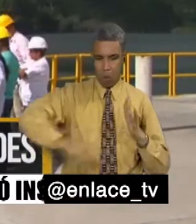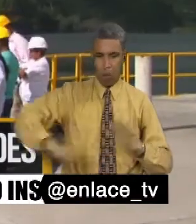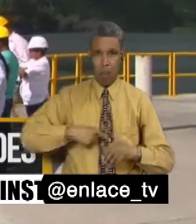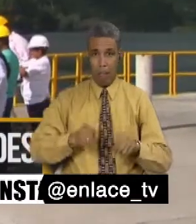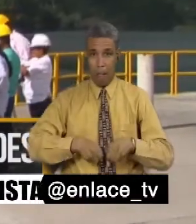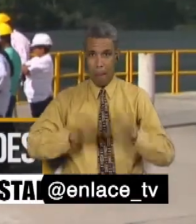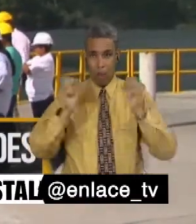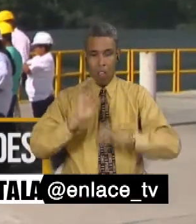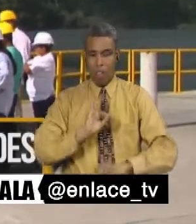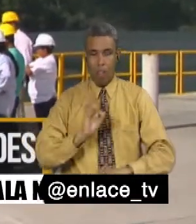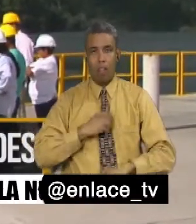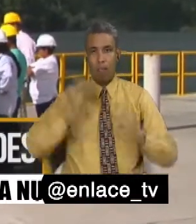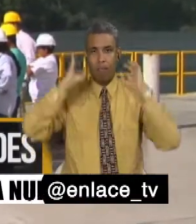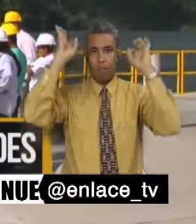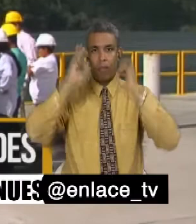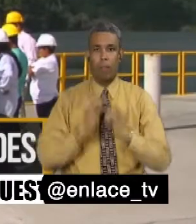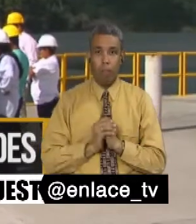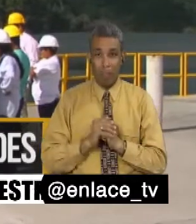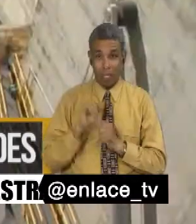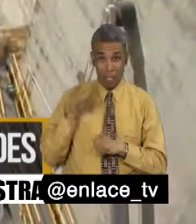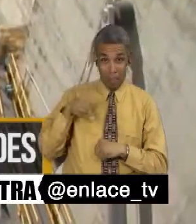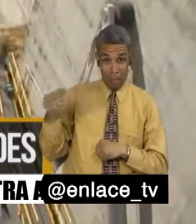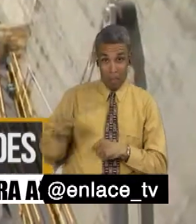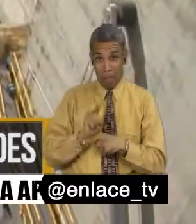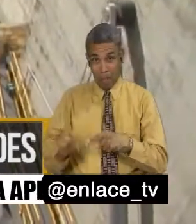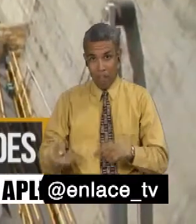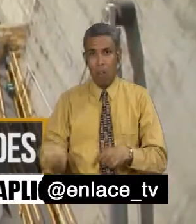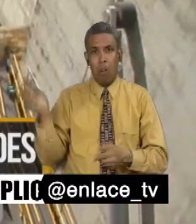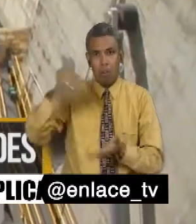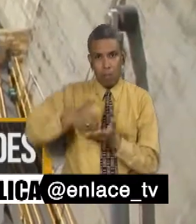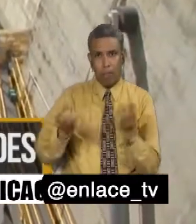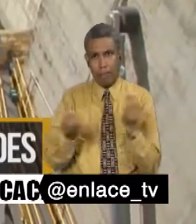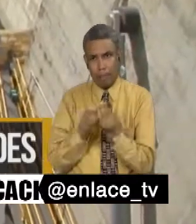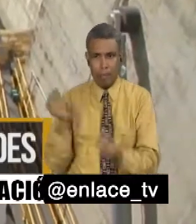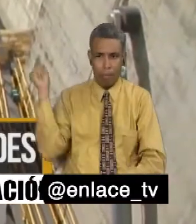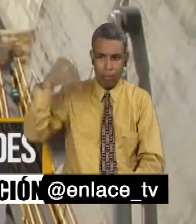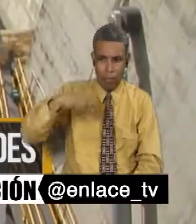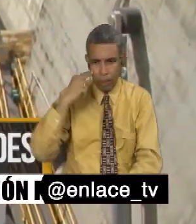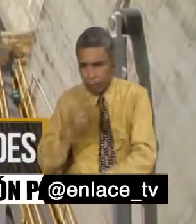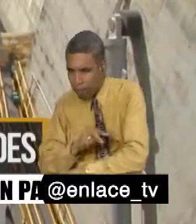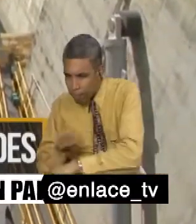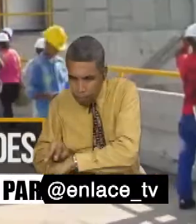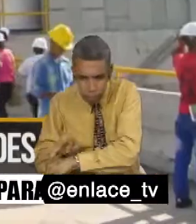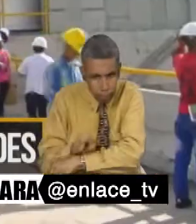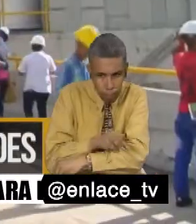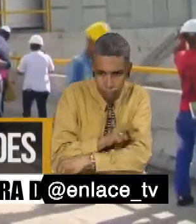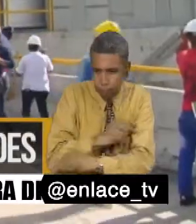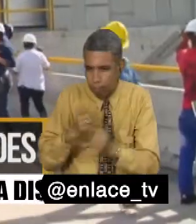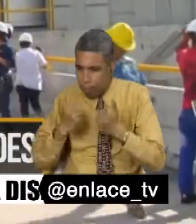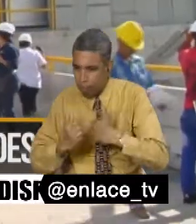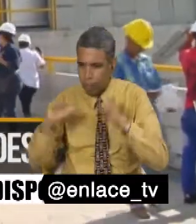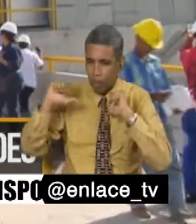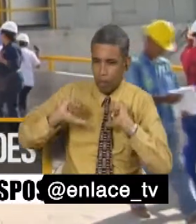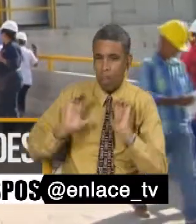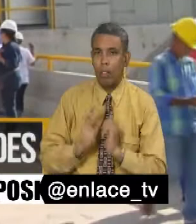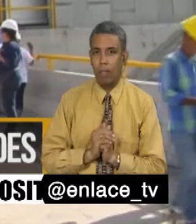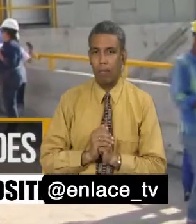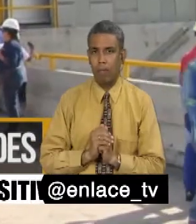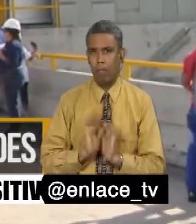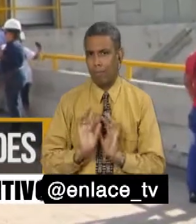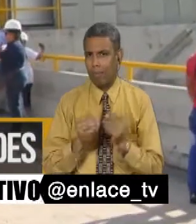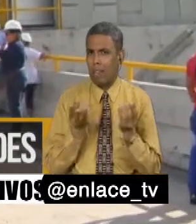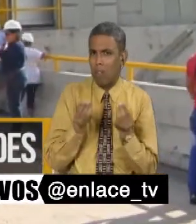el transcurso de la semana se realizarán nuevas visitas a las instalaciones de la central hidroeléctrica Sogamoso con varias comunidades de